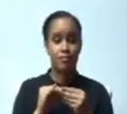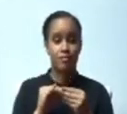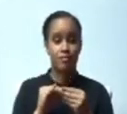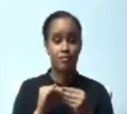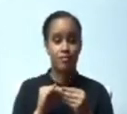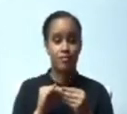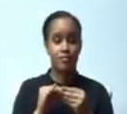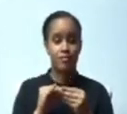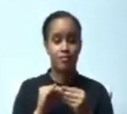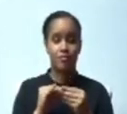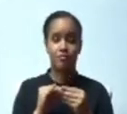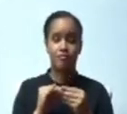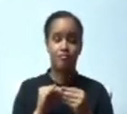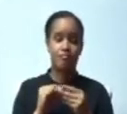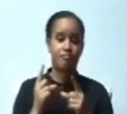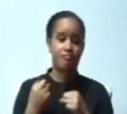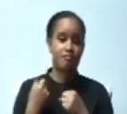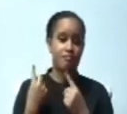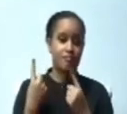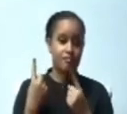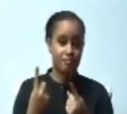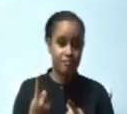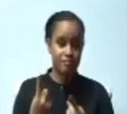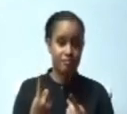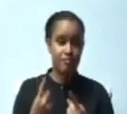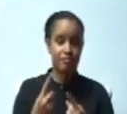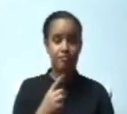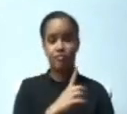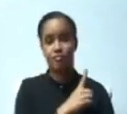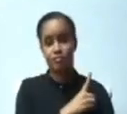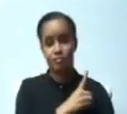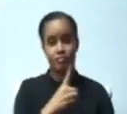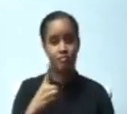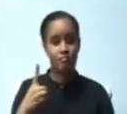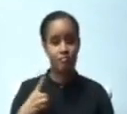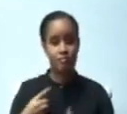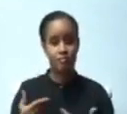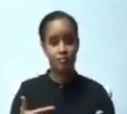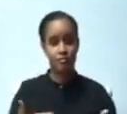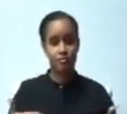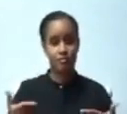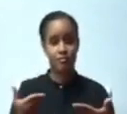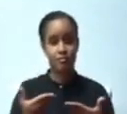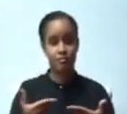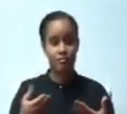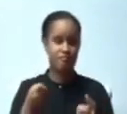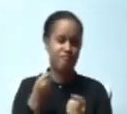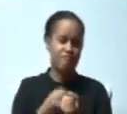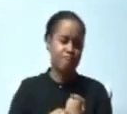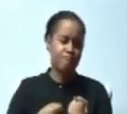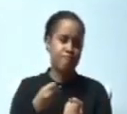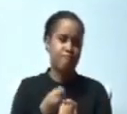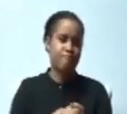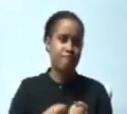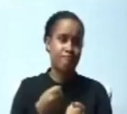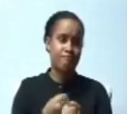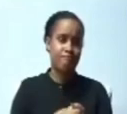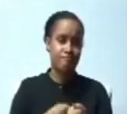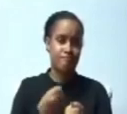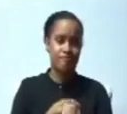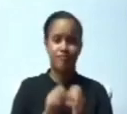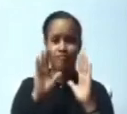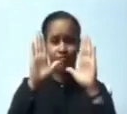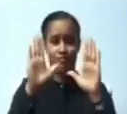en estos últimos tiempos la Cámara de Diputados ha dado un apoyo extraordinario al deporte